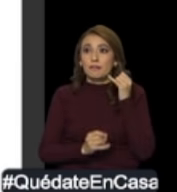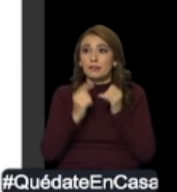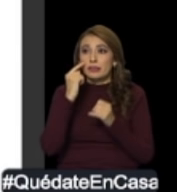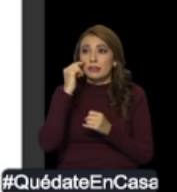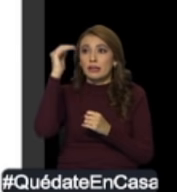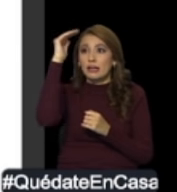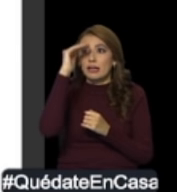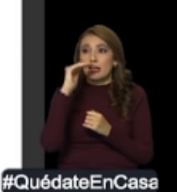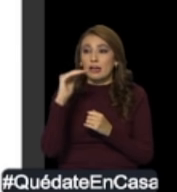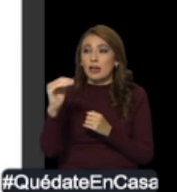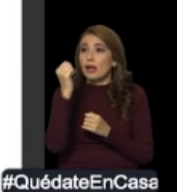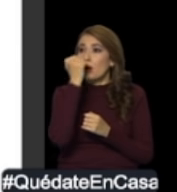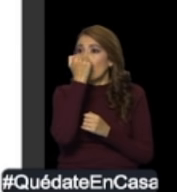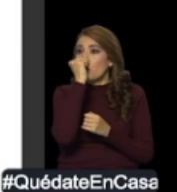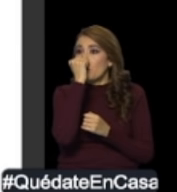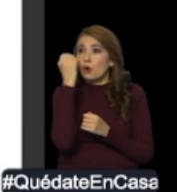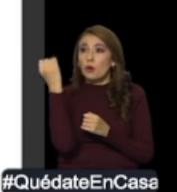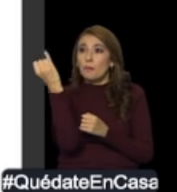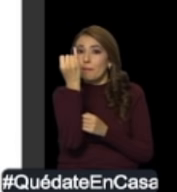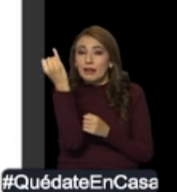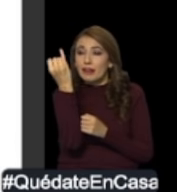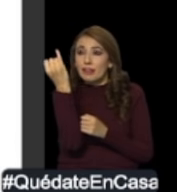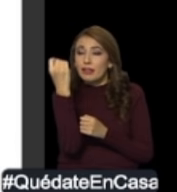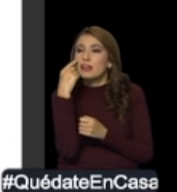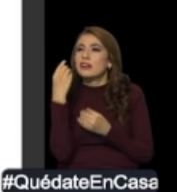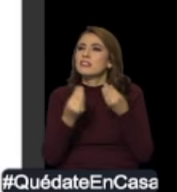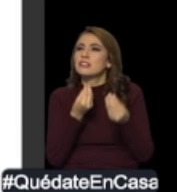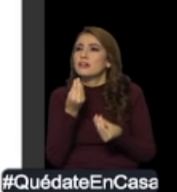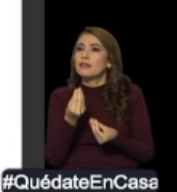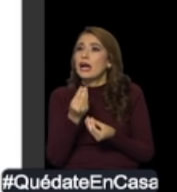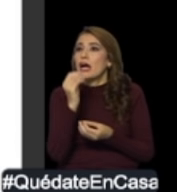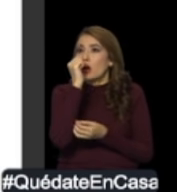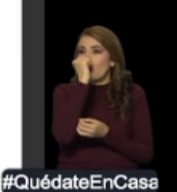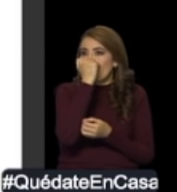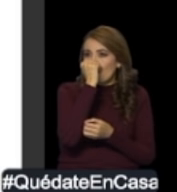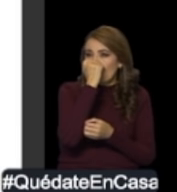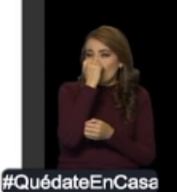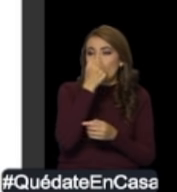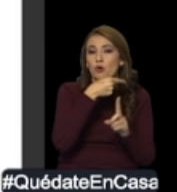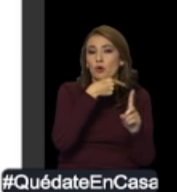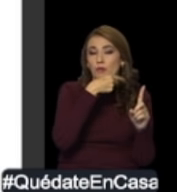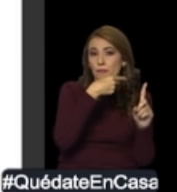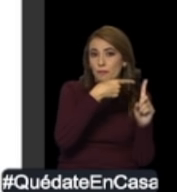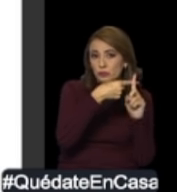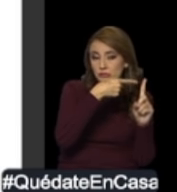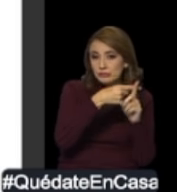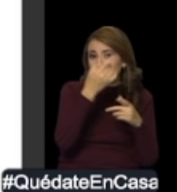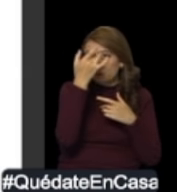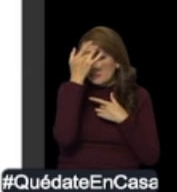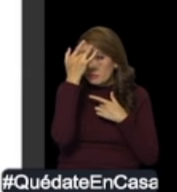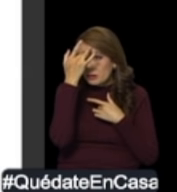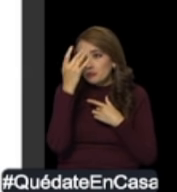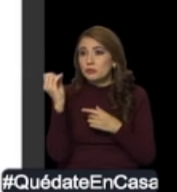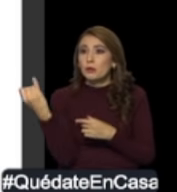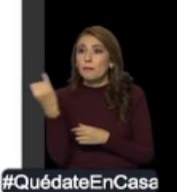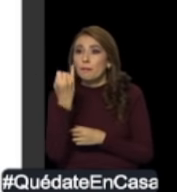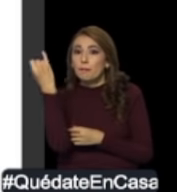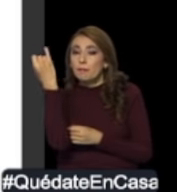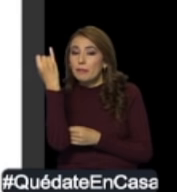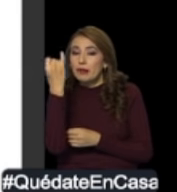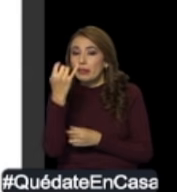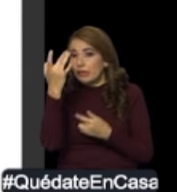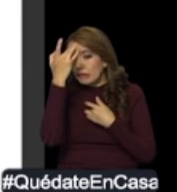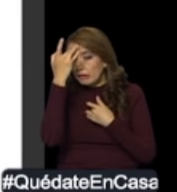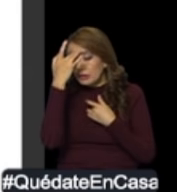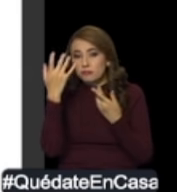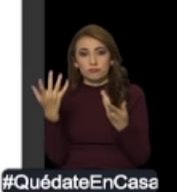pantalla con rojo y verde son los casos de confirmados y descartados. En el eje horizontal ustedes ven la fecha de inicio del